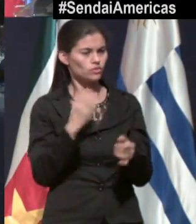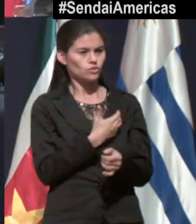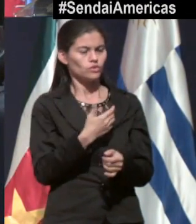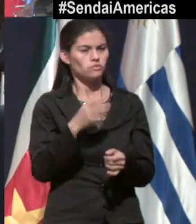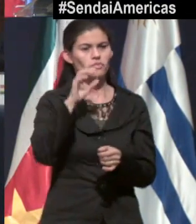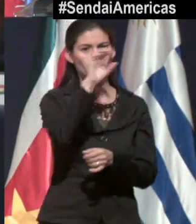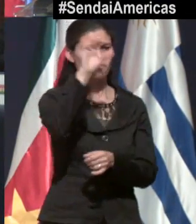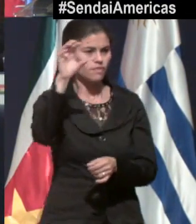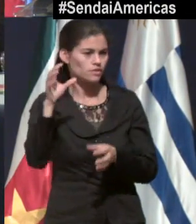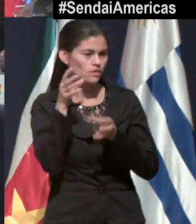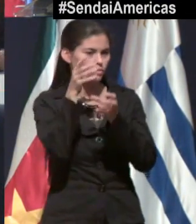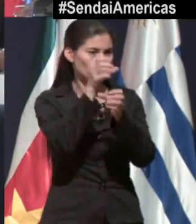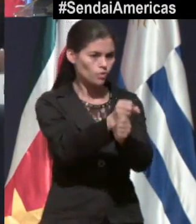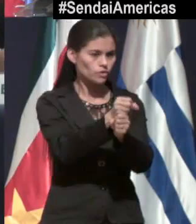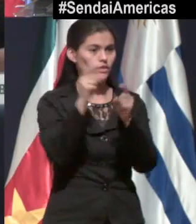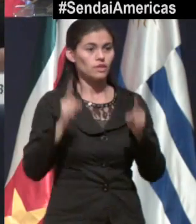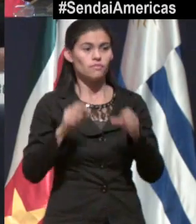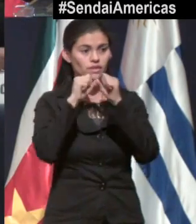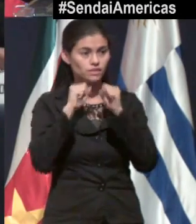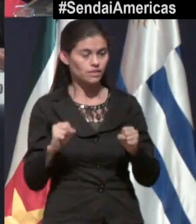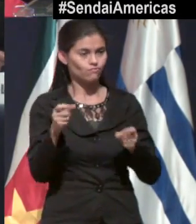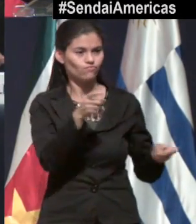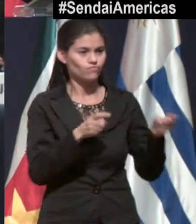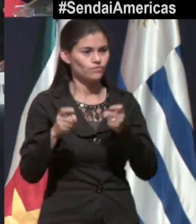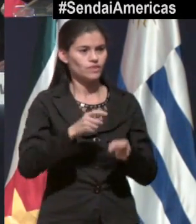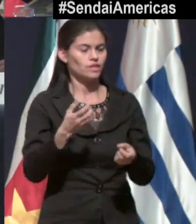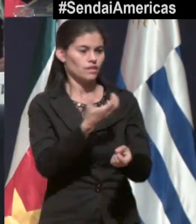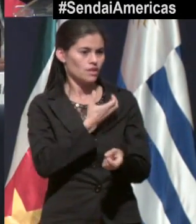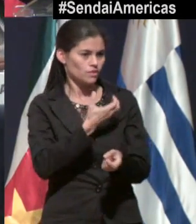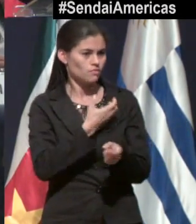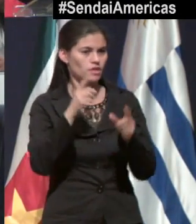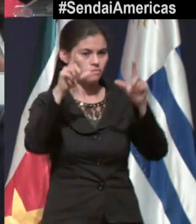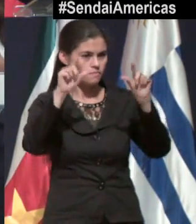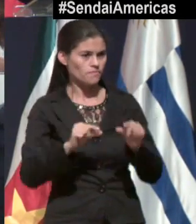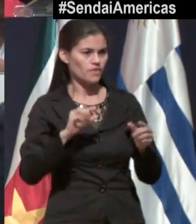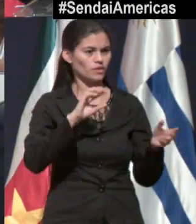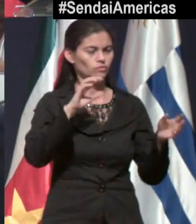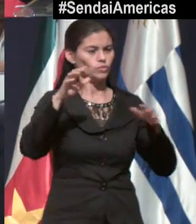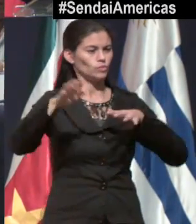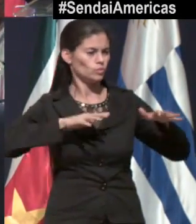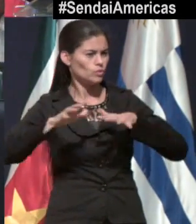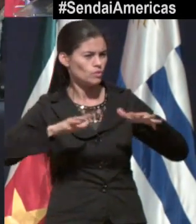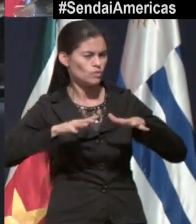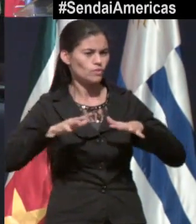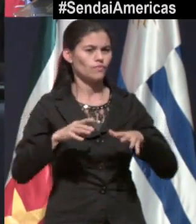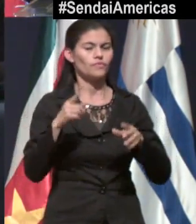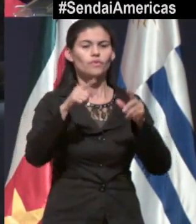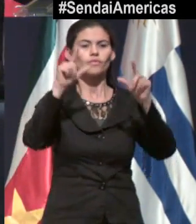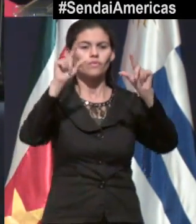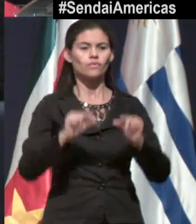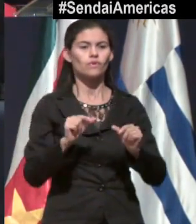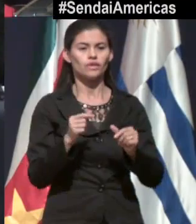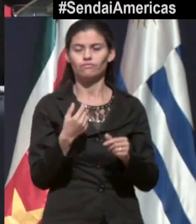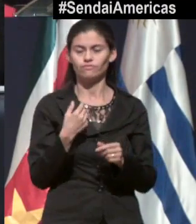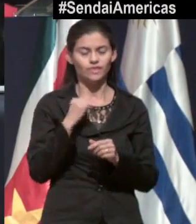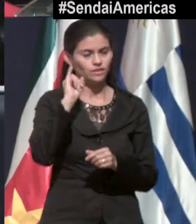los Estados y a la Secretaría de Estrategia Internacional para la Reducción de Desastres de las Naciones Unidas es